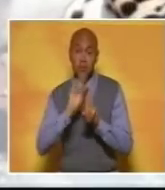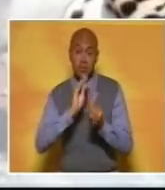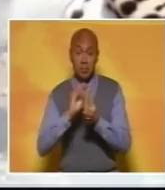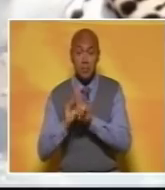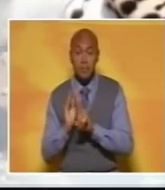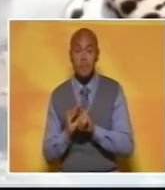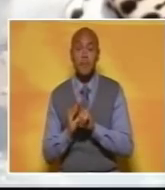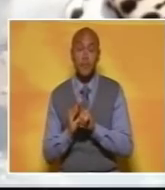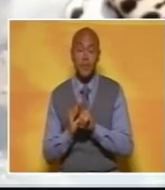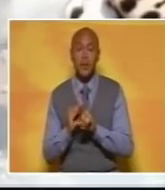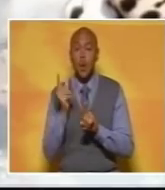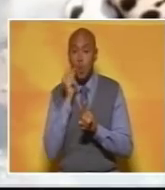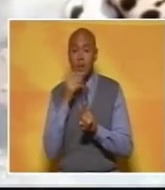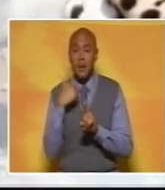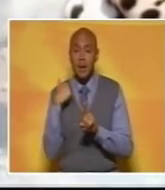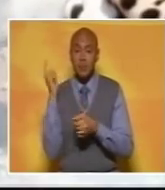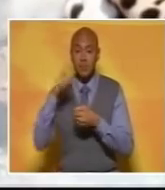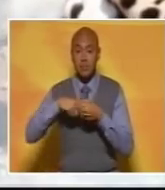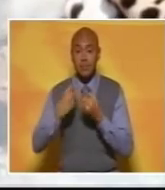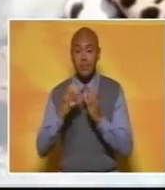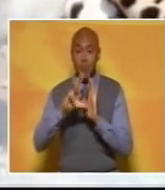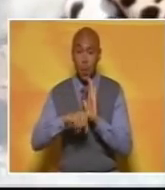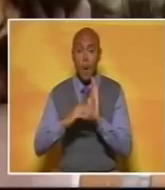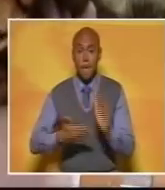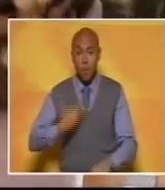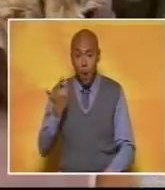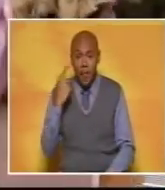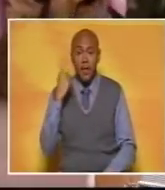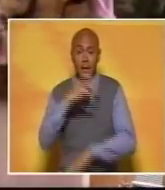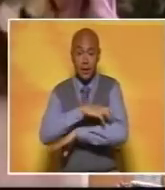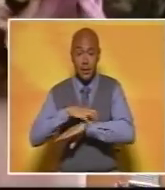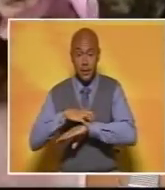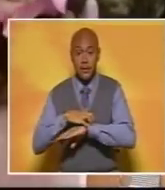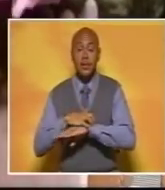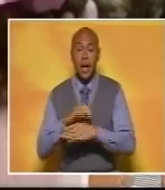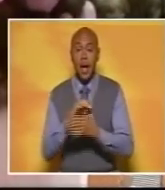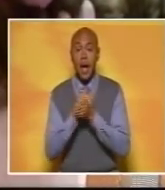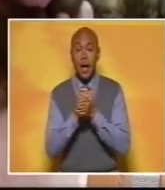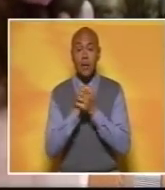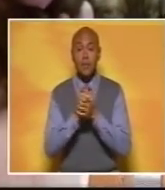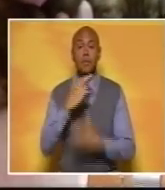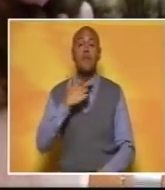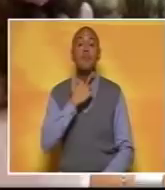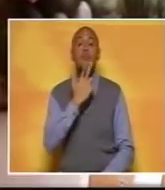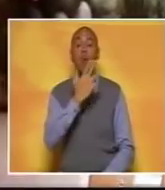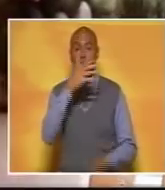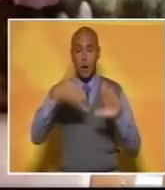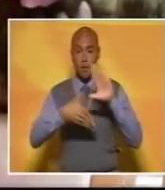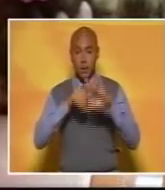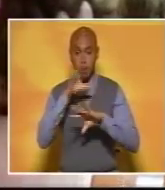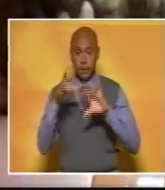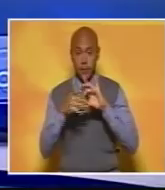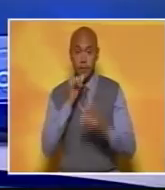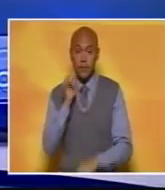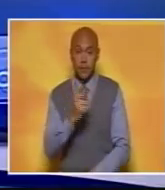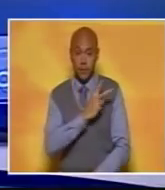llevarán a otros a participar en el lucrativo comercio. Natalí Salas Guaitero, Voz de